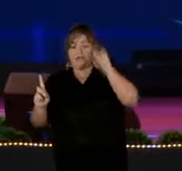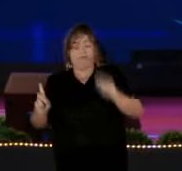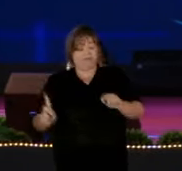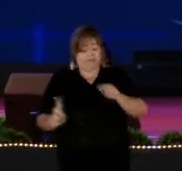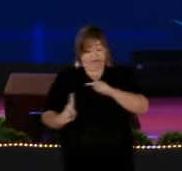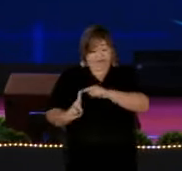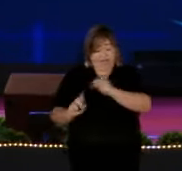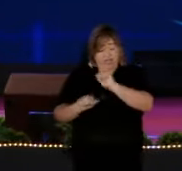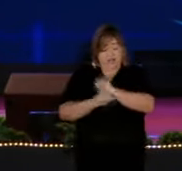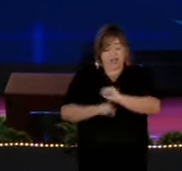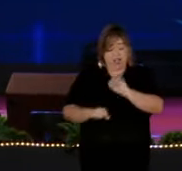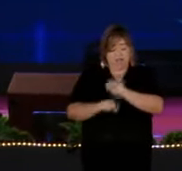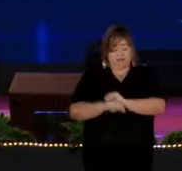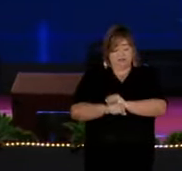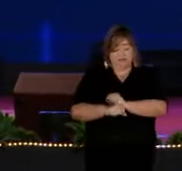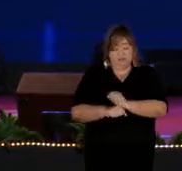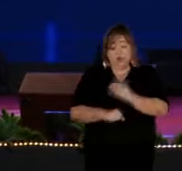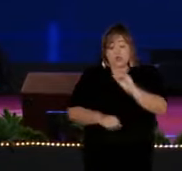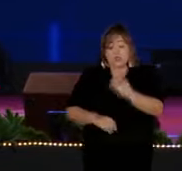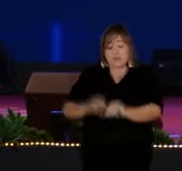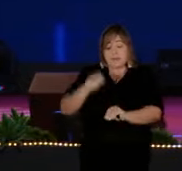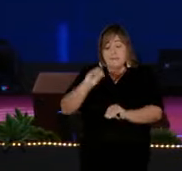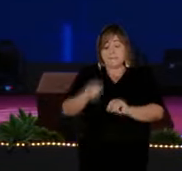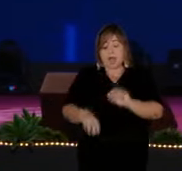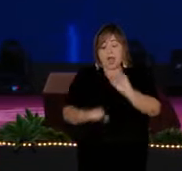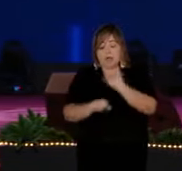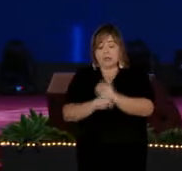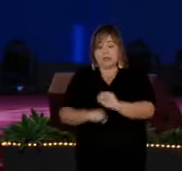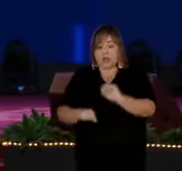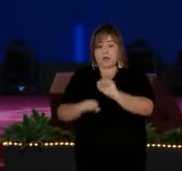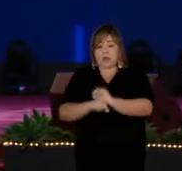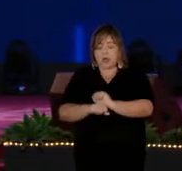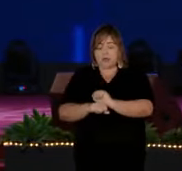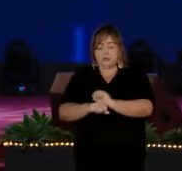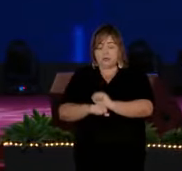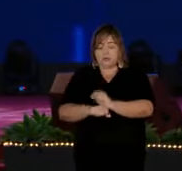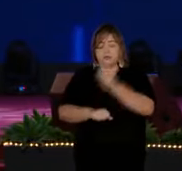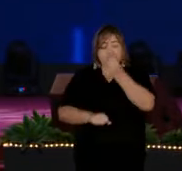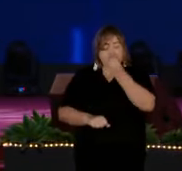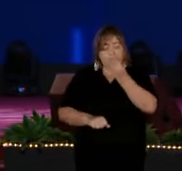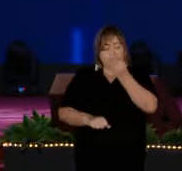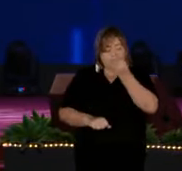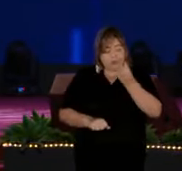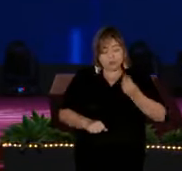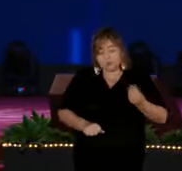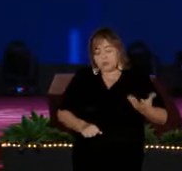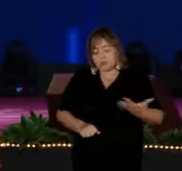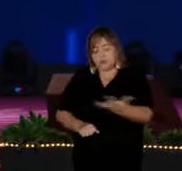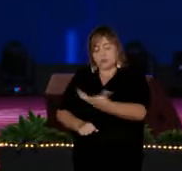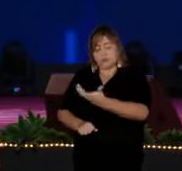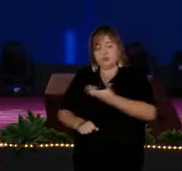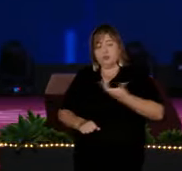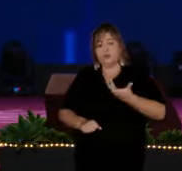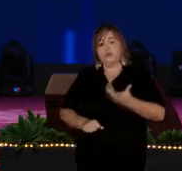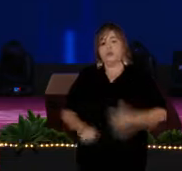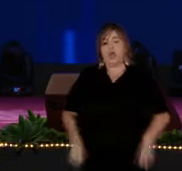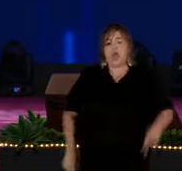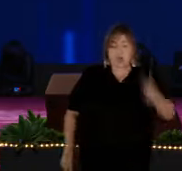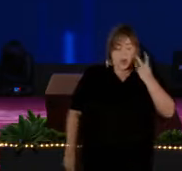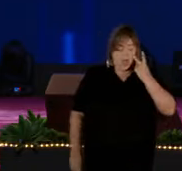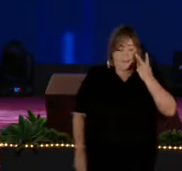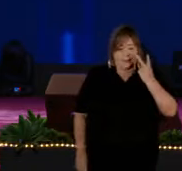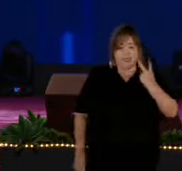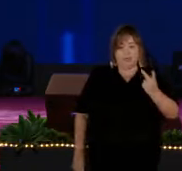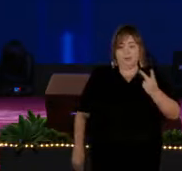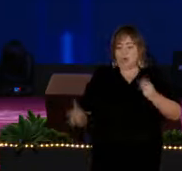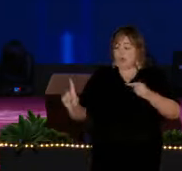tierra, sembrar, trabajar en el huerto, ese era su trabajo. Ahora de buenas a primeras, ¿qué vemos?